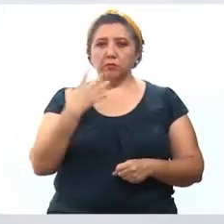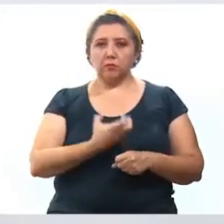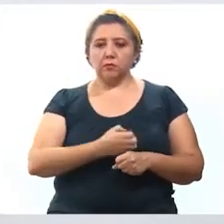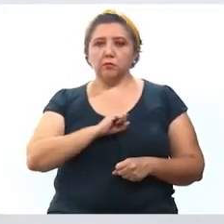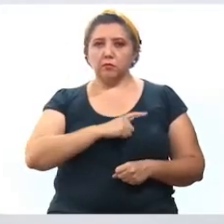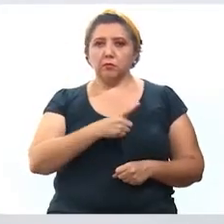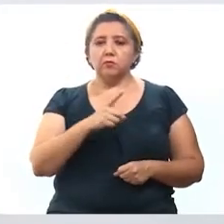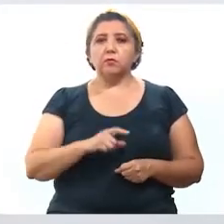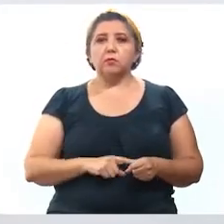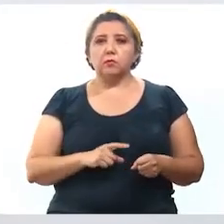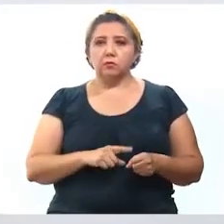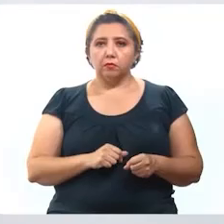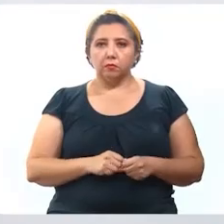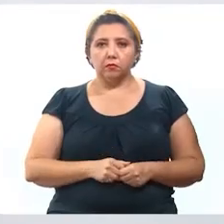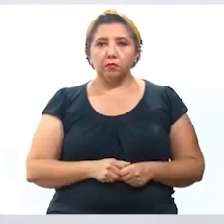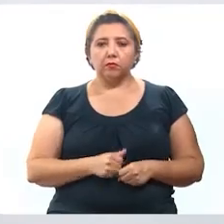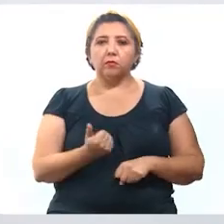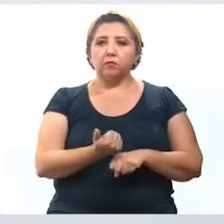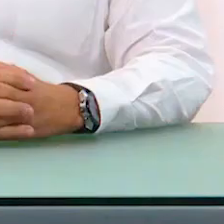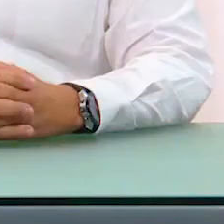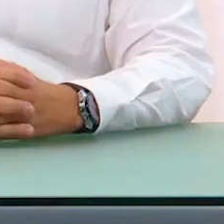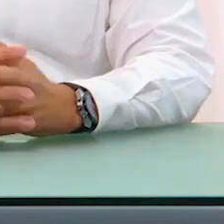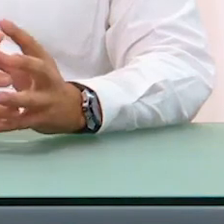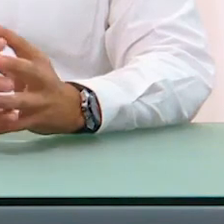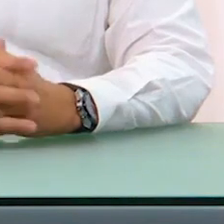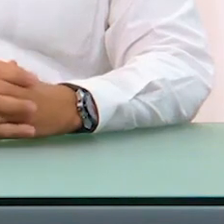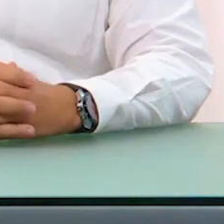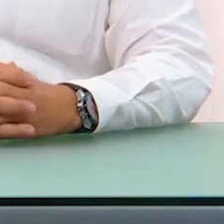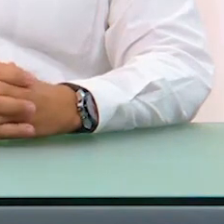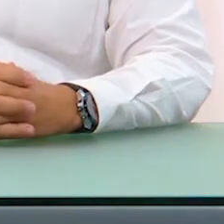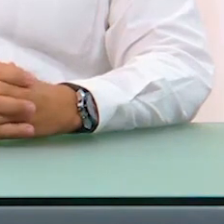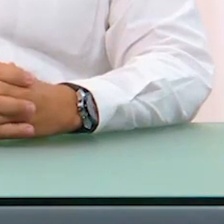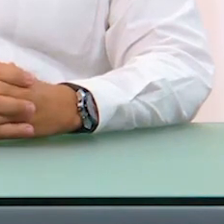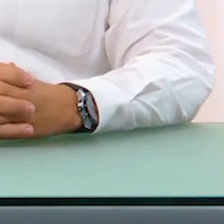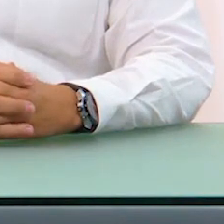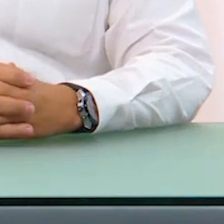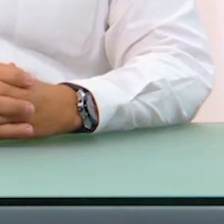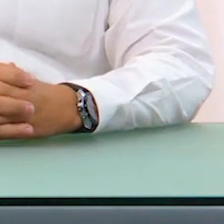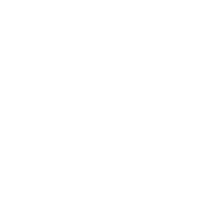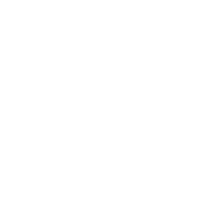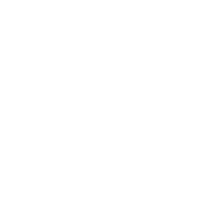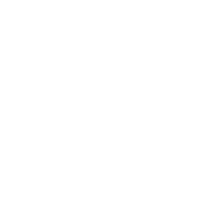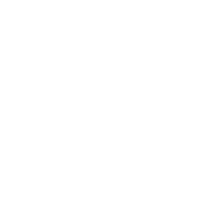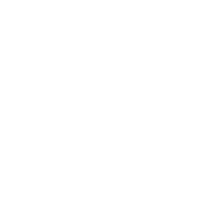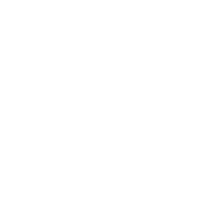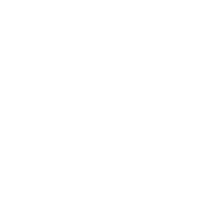del semáforo estatal de salud marcan color amarillo. Por su atención, muchas gracias.